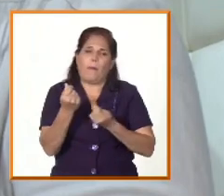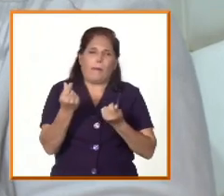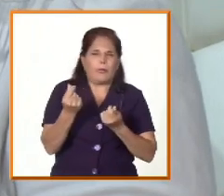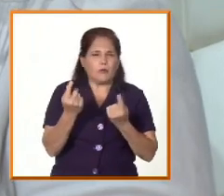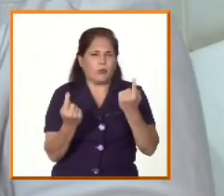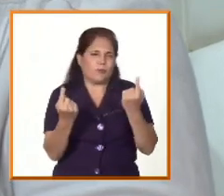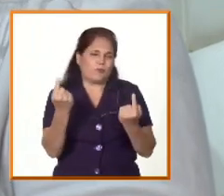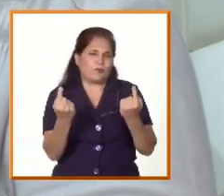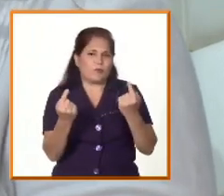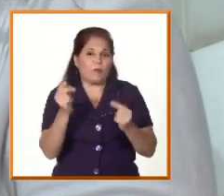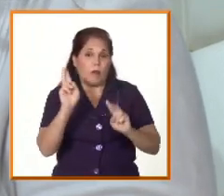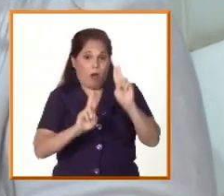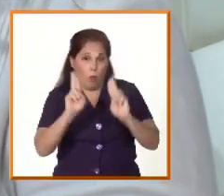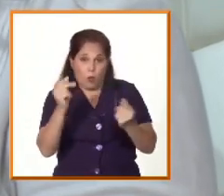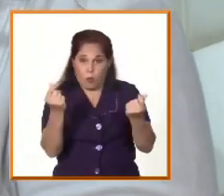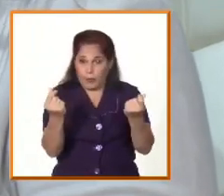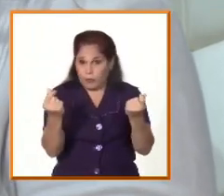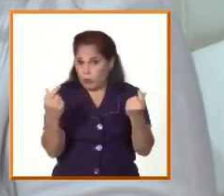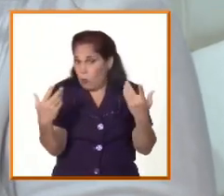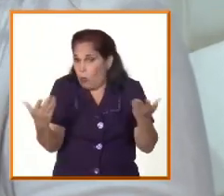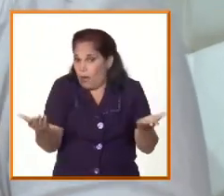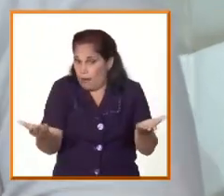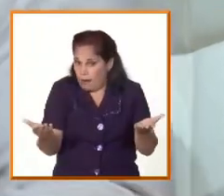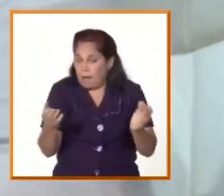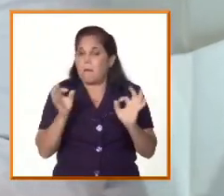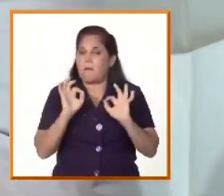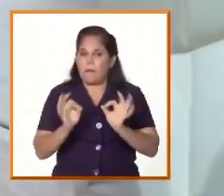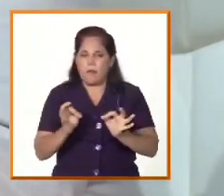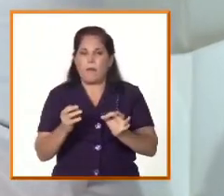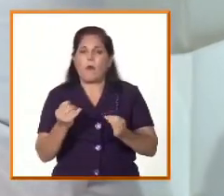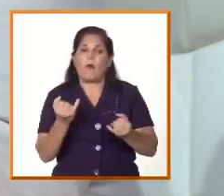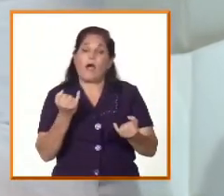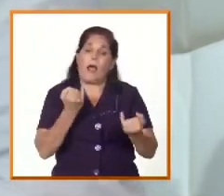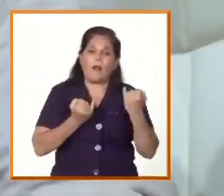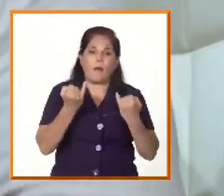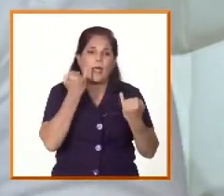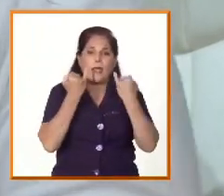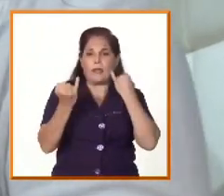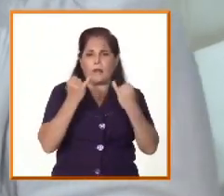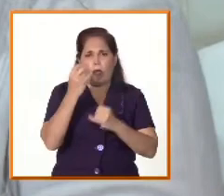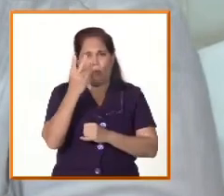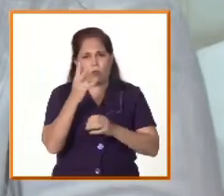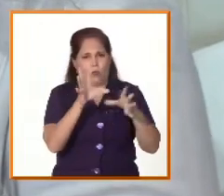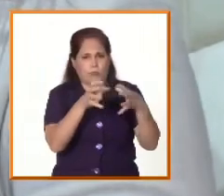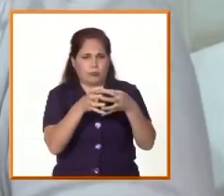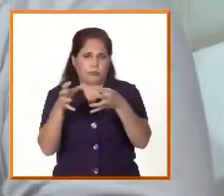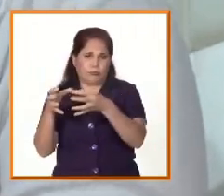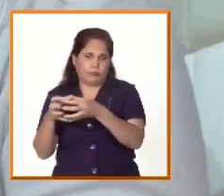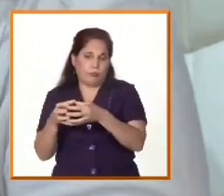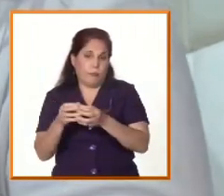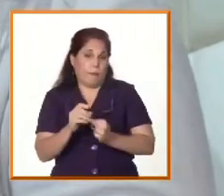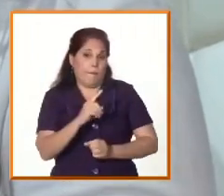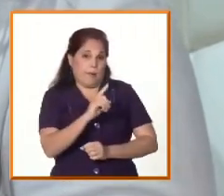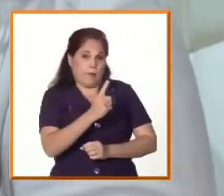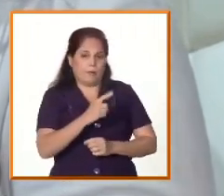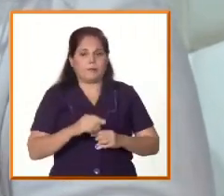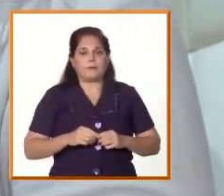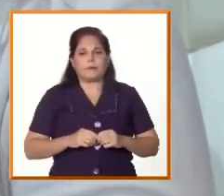negociamos los precios y en eso Hemos identificado en el grupo dos principios primero